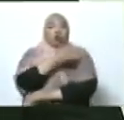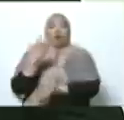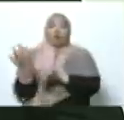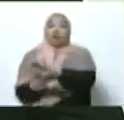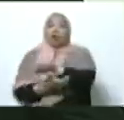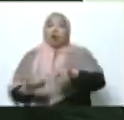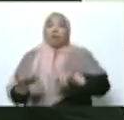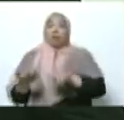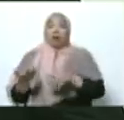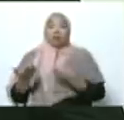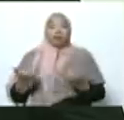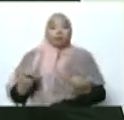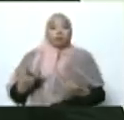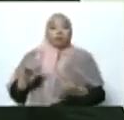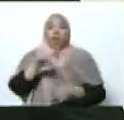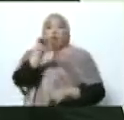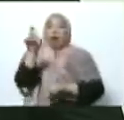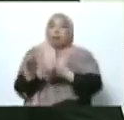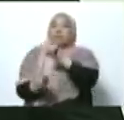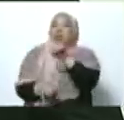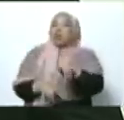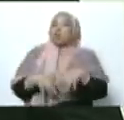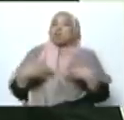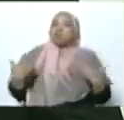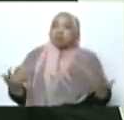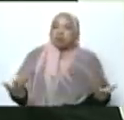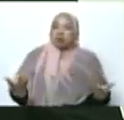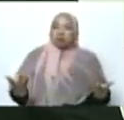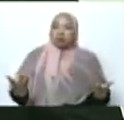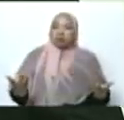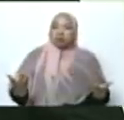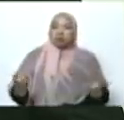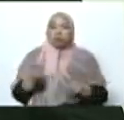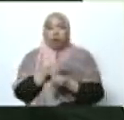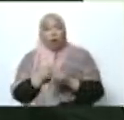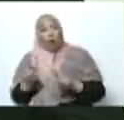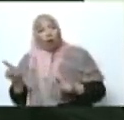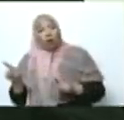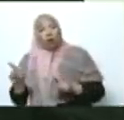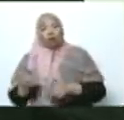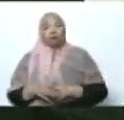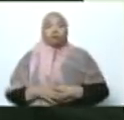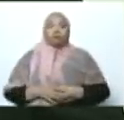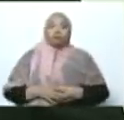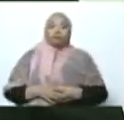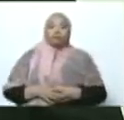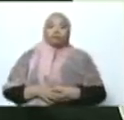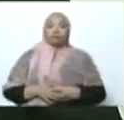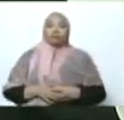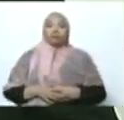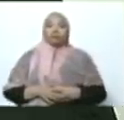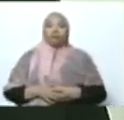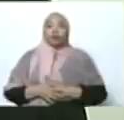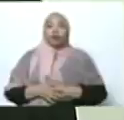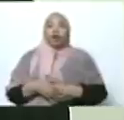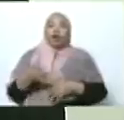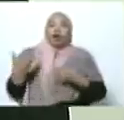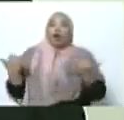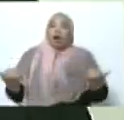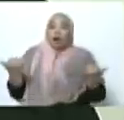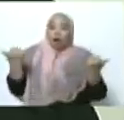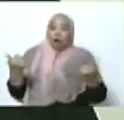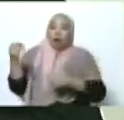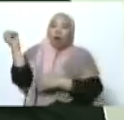Venezuela. Esa sería una pregunta. La otra pregunta tiene que ver con el hecho de que hoy se discute en la Asamblea